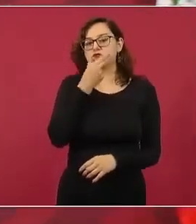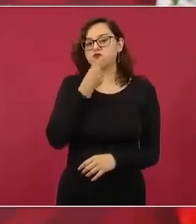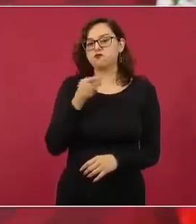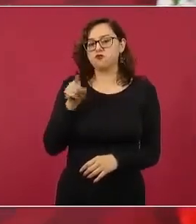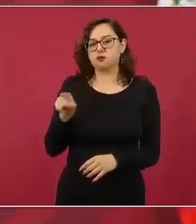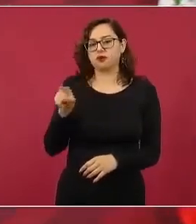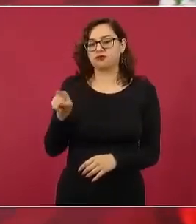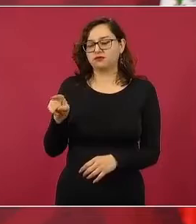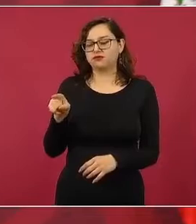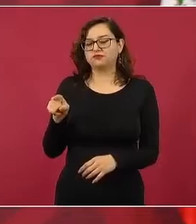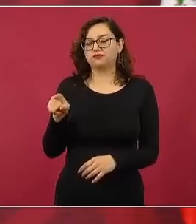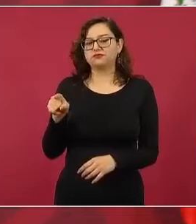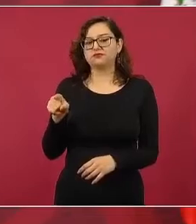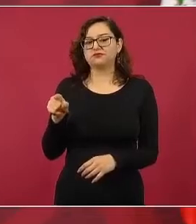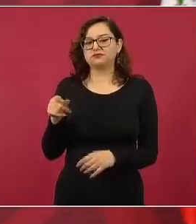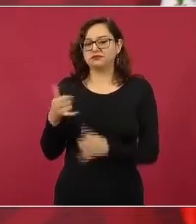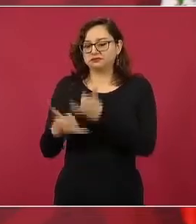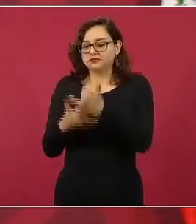y él está